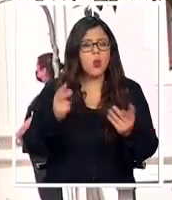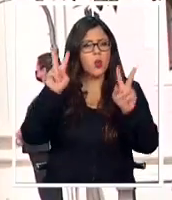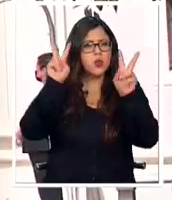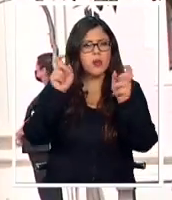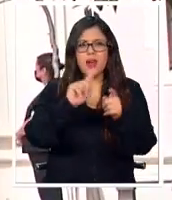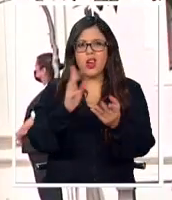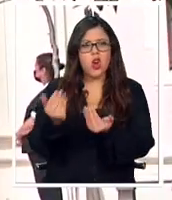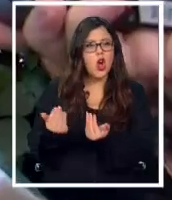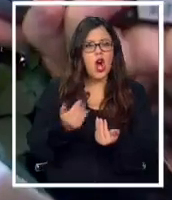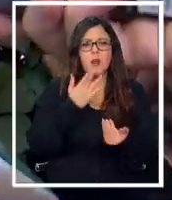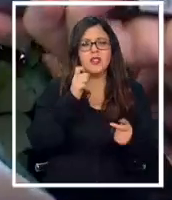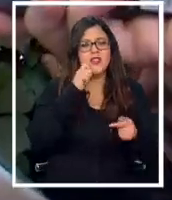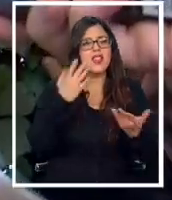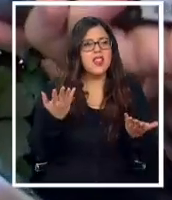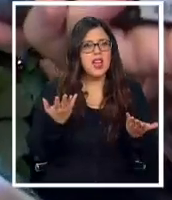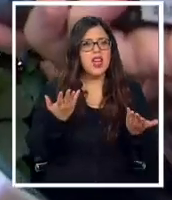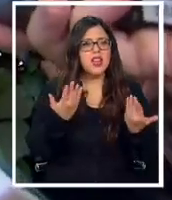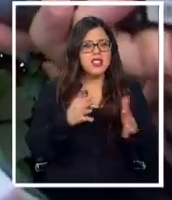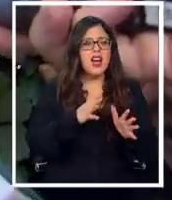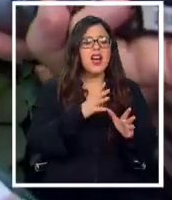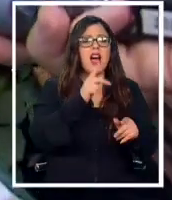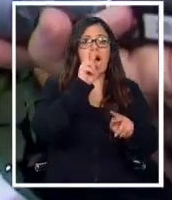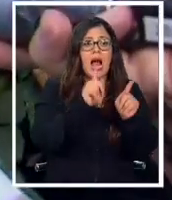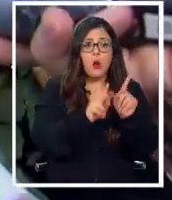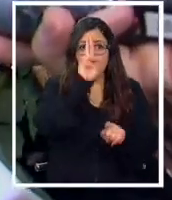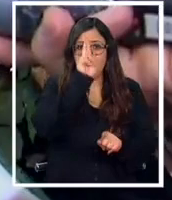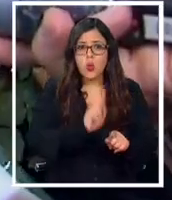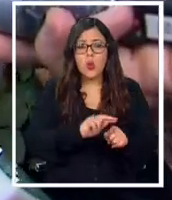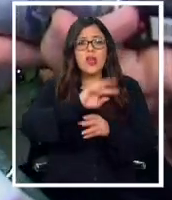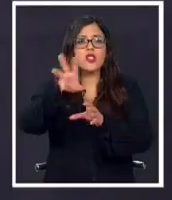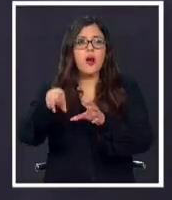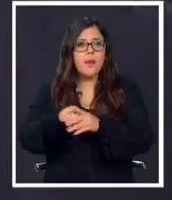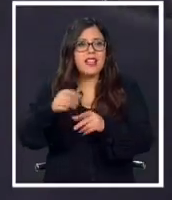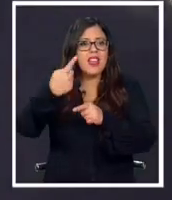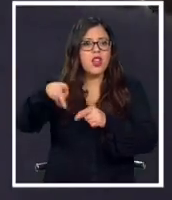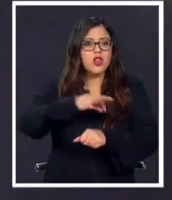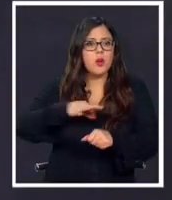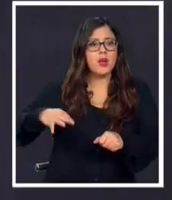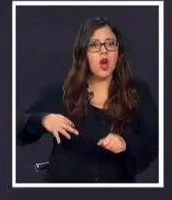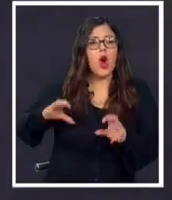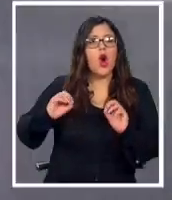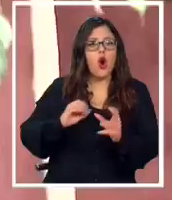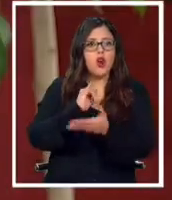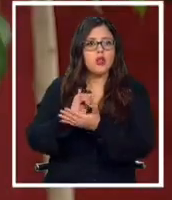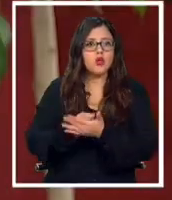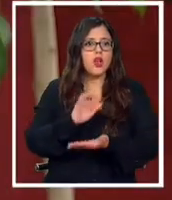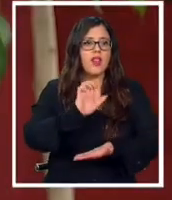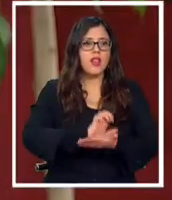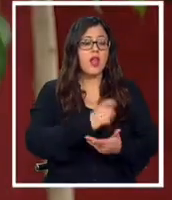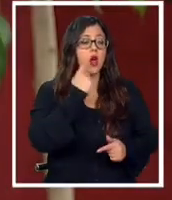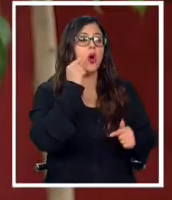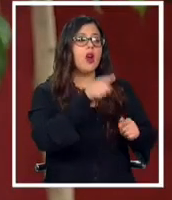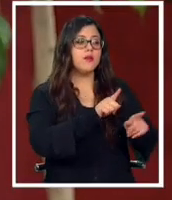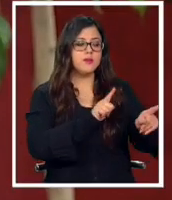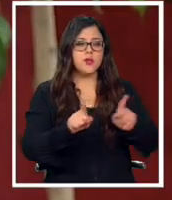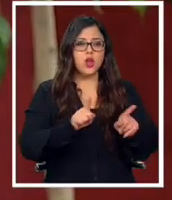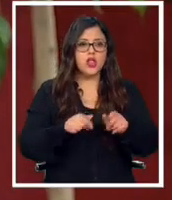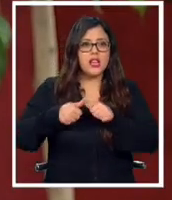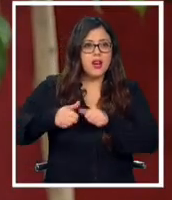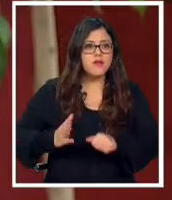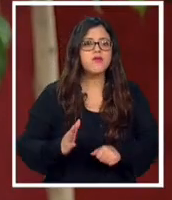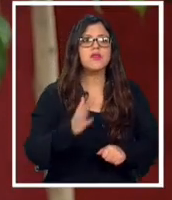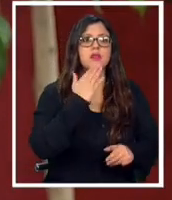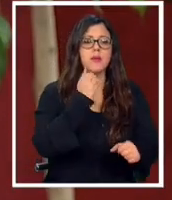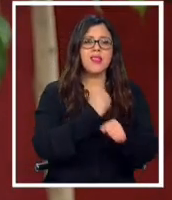porque se involucraría en funciones que pertenecen a otros ministerios y reparticiones del estado se coordina permanentemente y